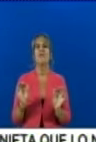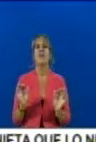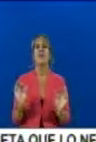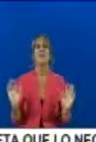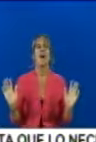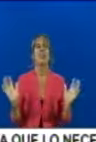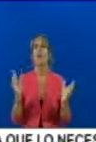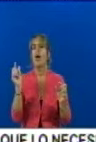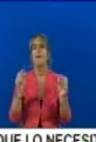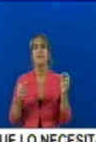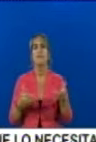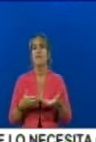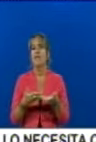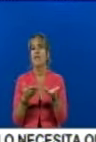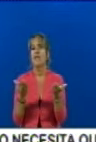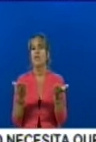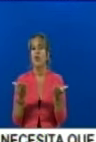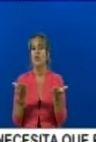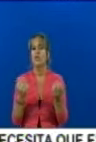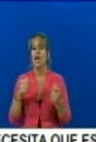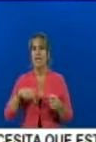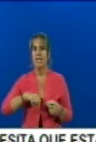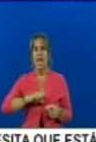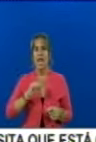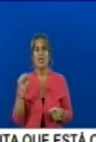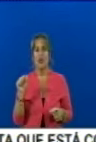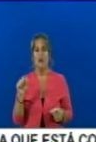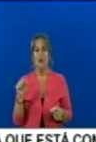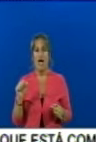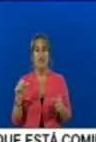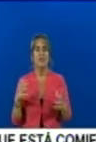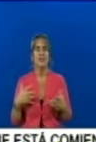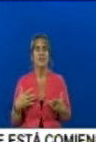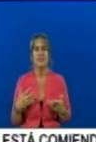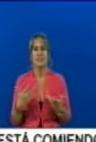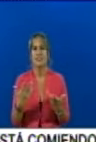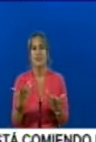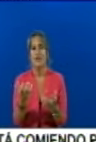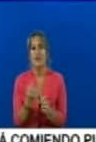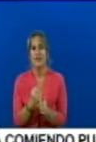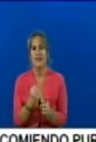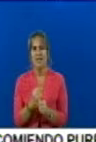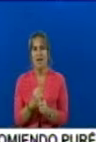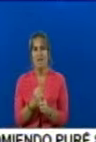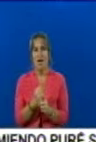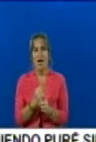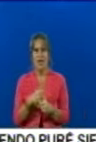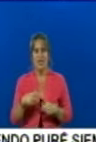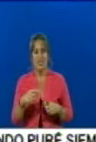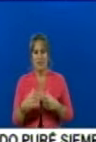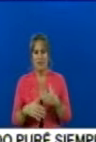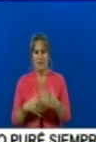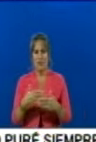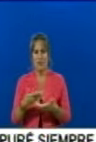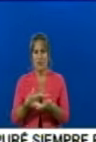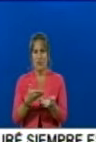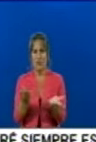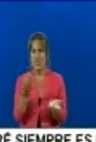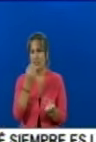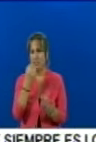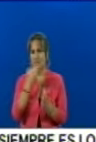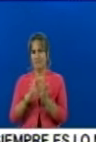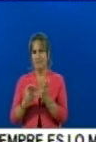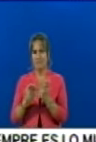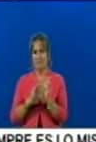todas aquellas personas que han logrado, sobre todo que han dado su esfuerzo en este proceso, la distribución de la